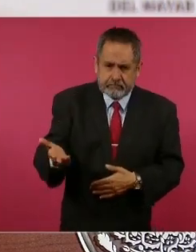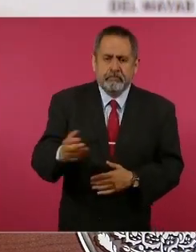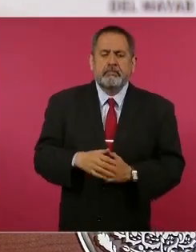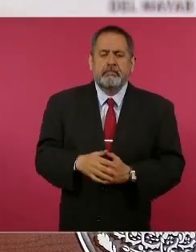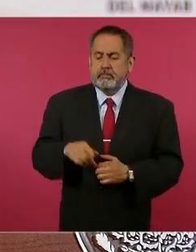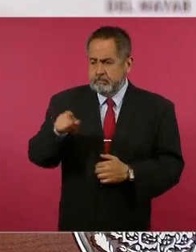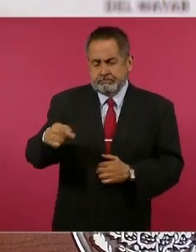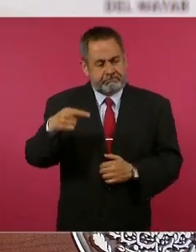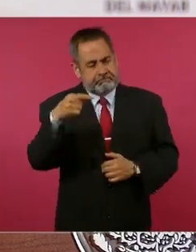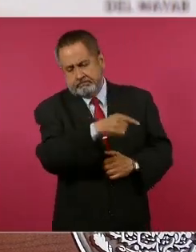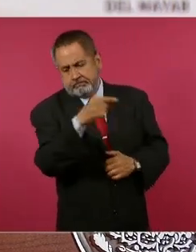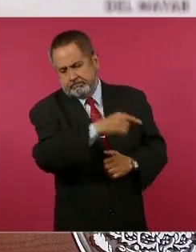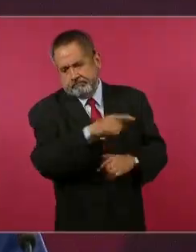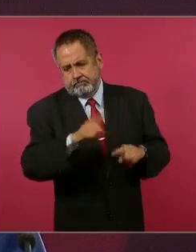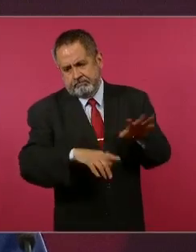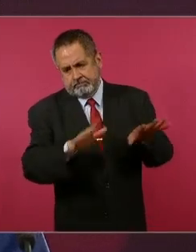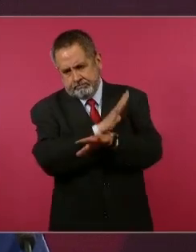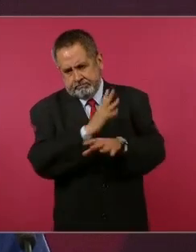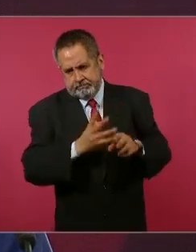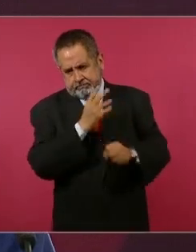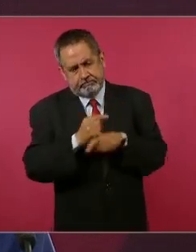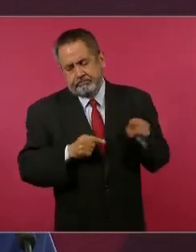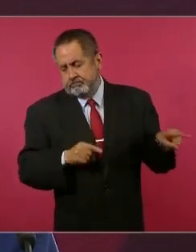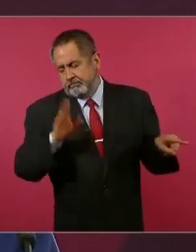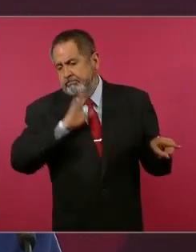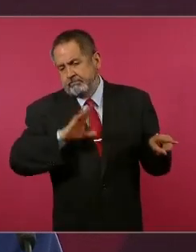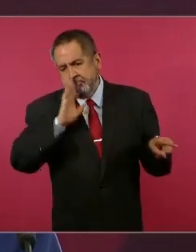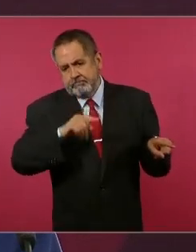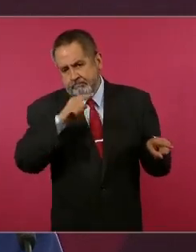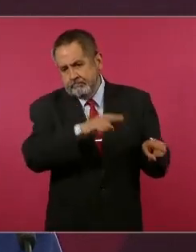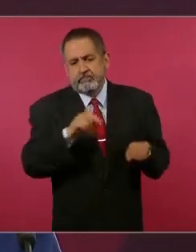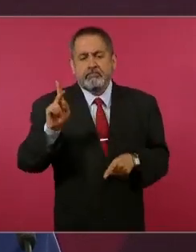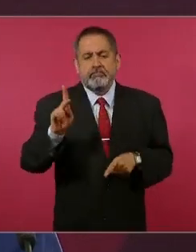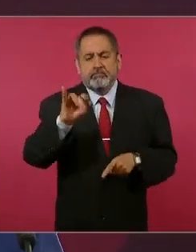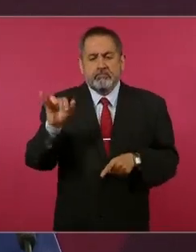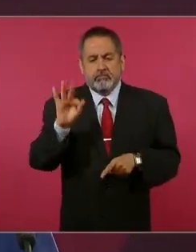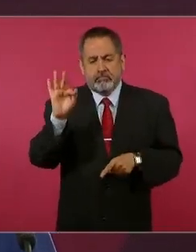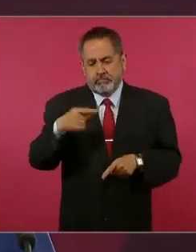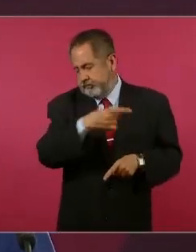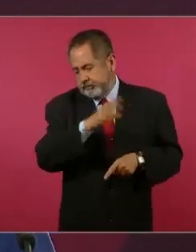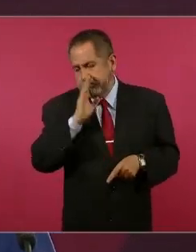de decir, está mal el Poder Judicial